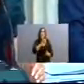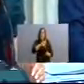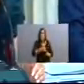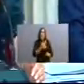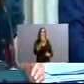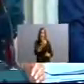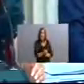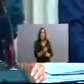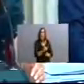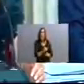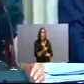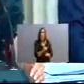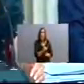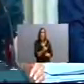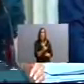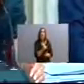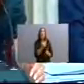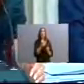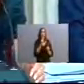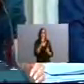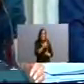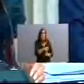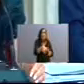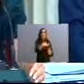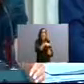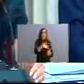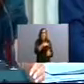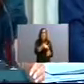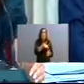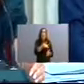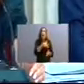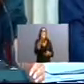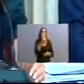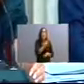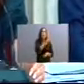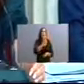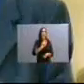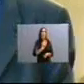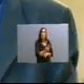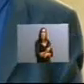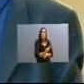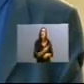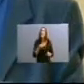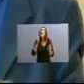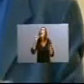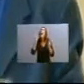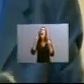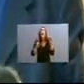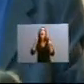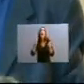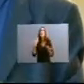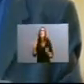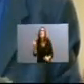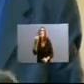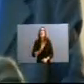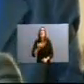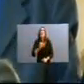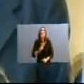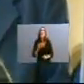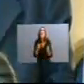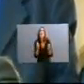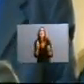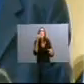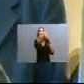israelíes, estaban en su territorio además, 22. ¿Alguien puede decirme algo de lo que pasó